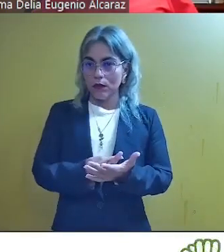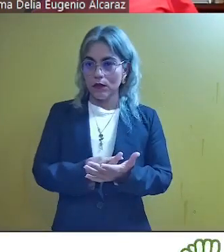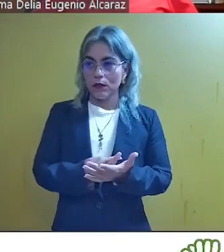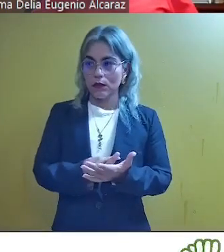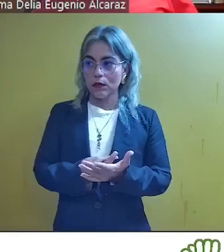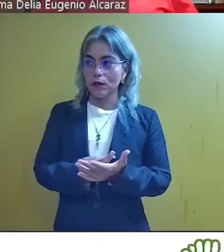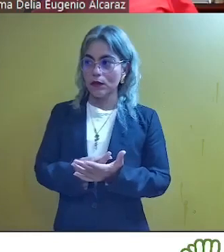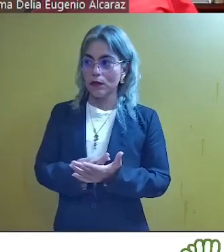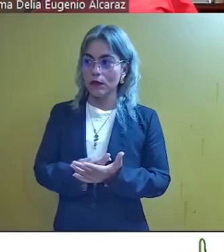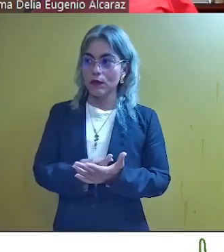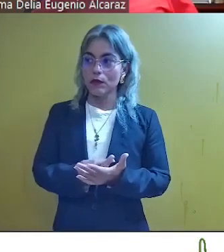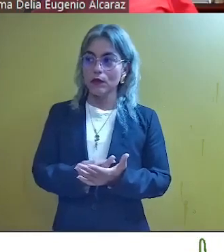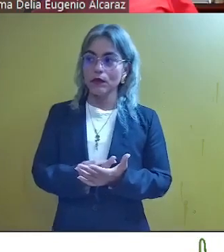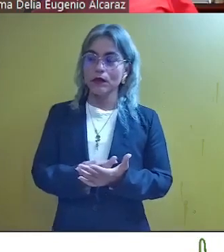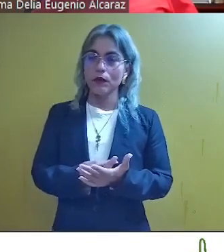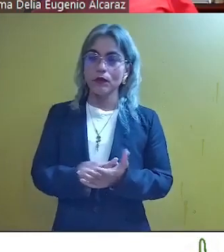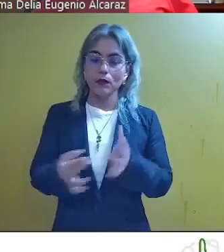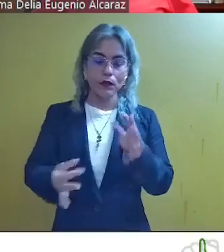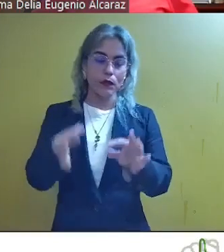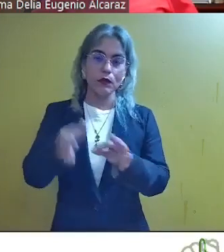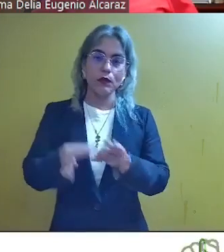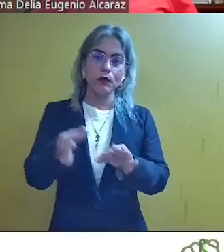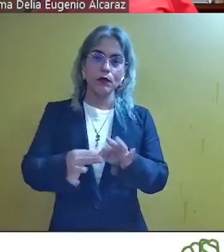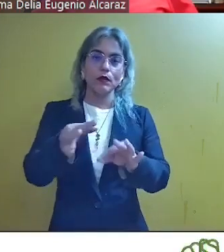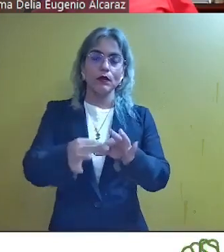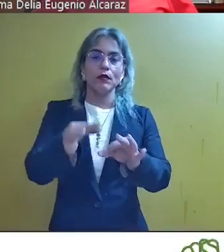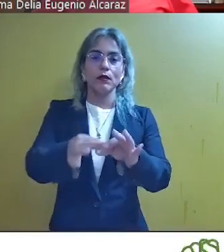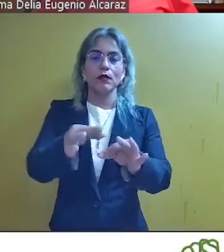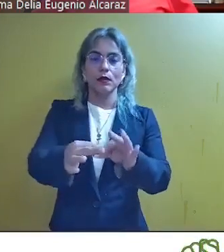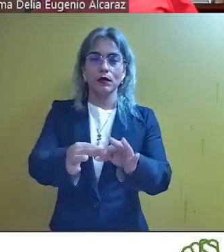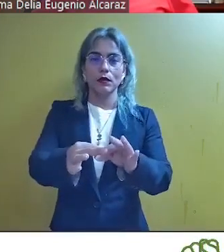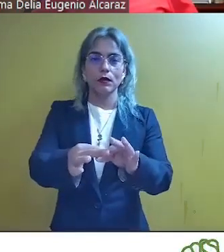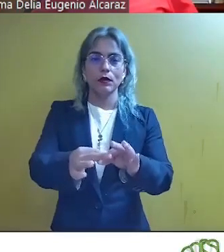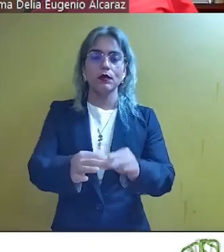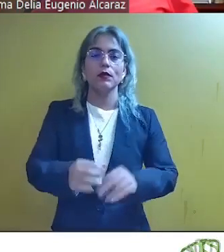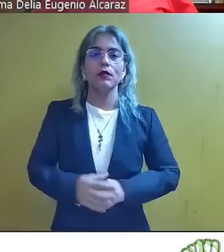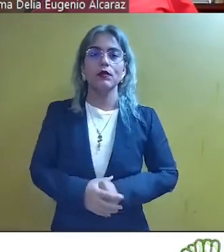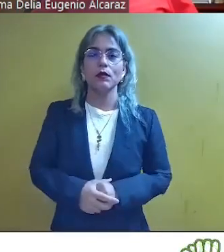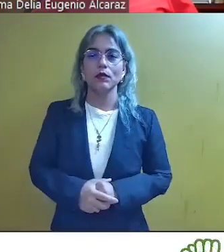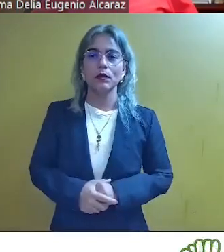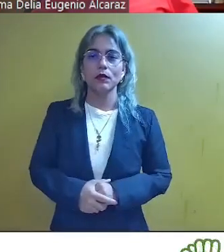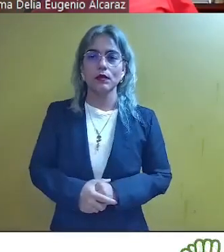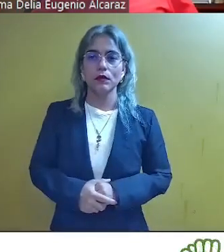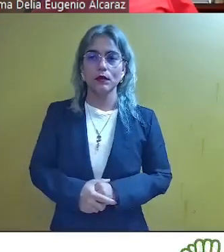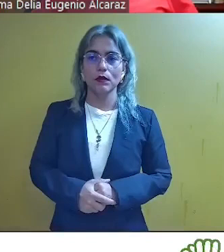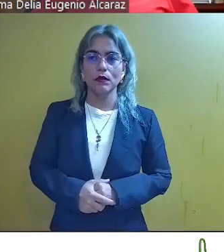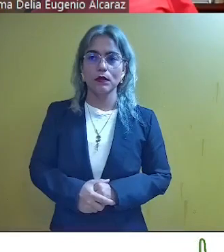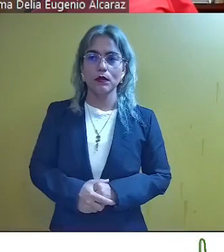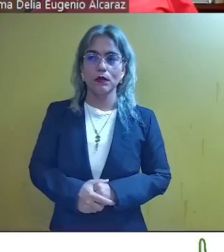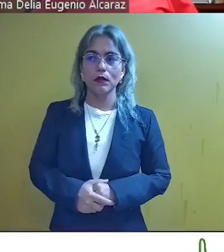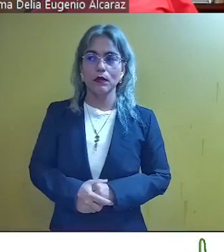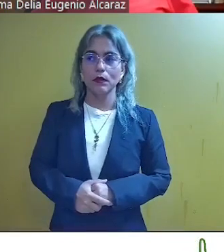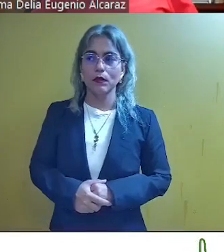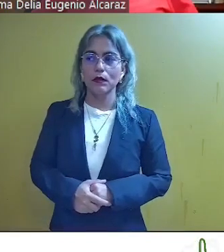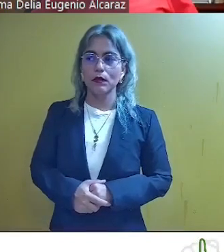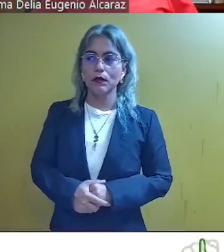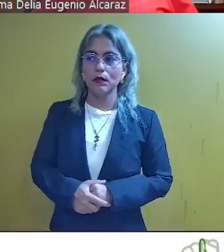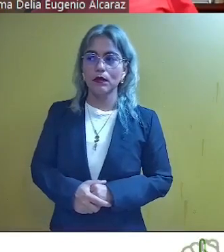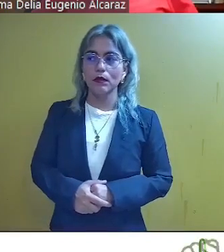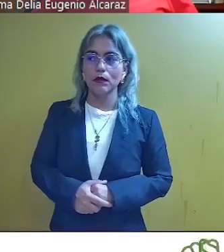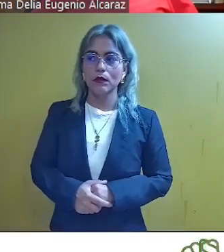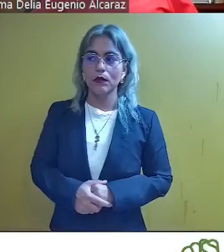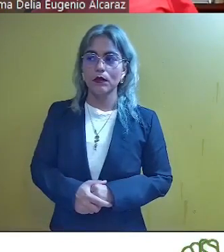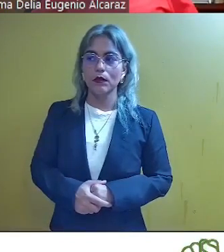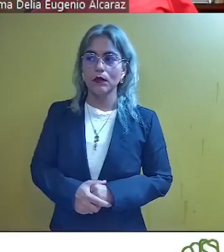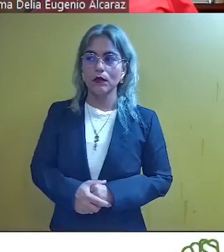tal exhaustividad esa diferenciación. Pero si nos dicen que son